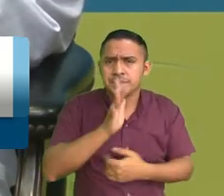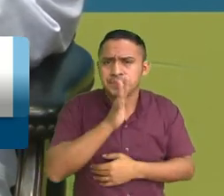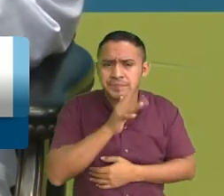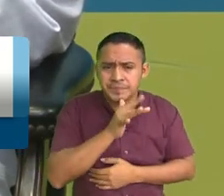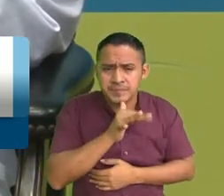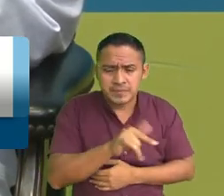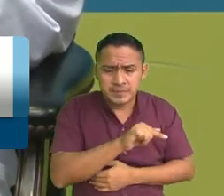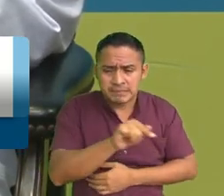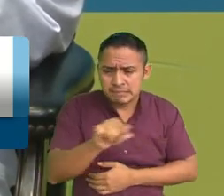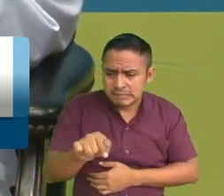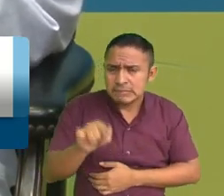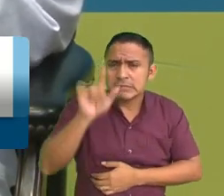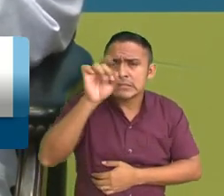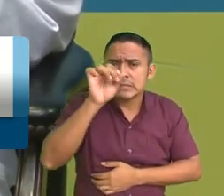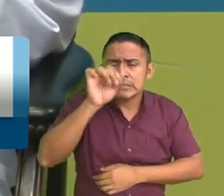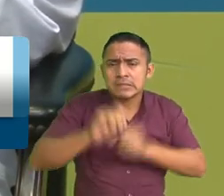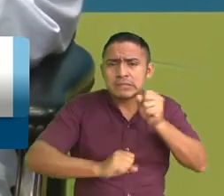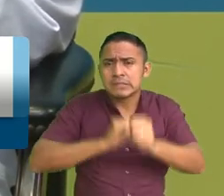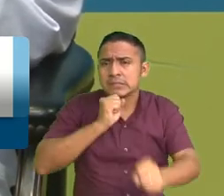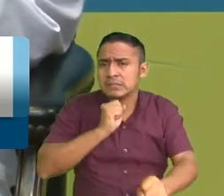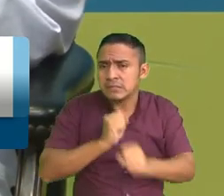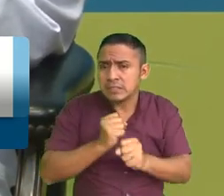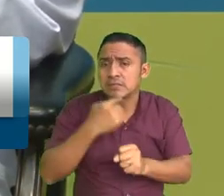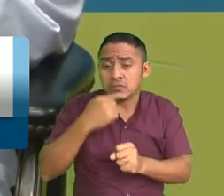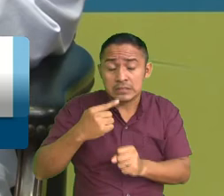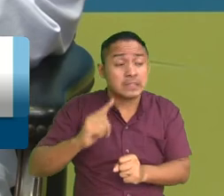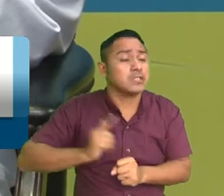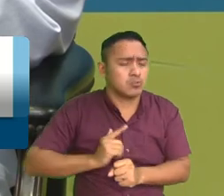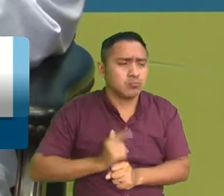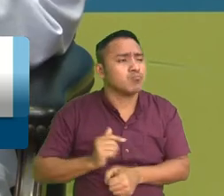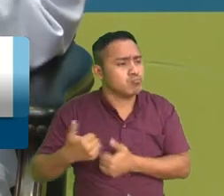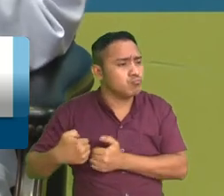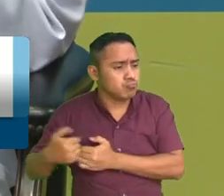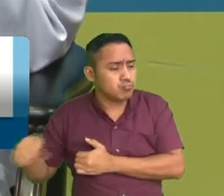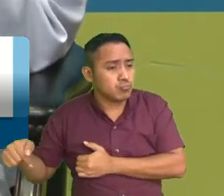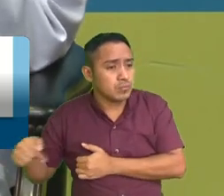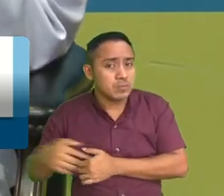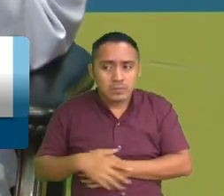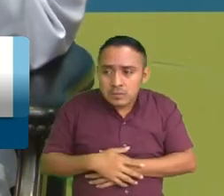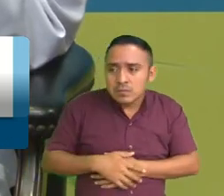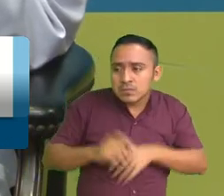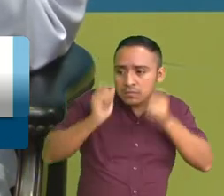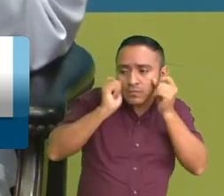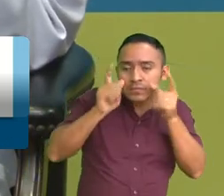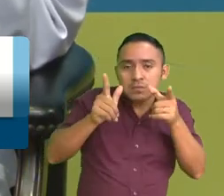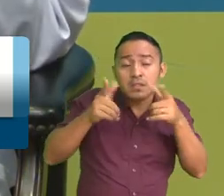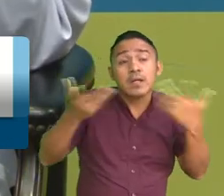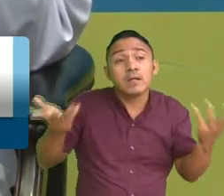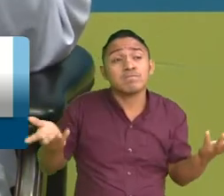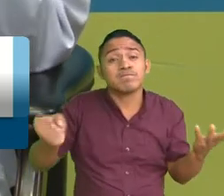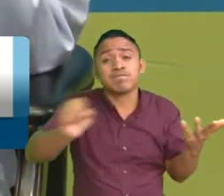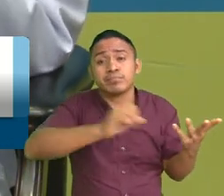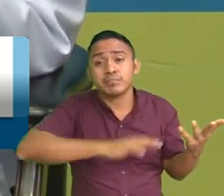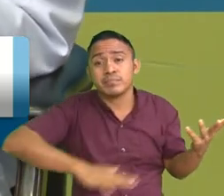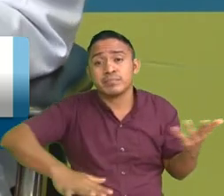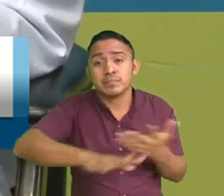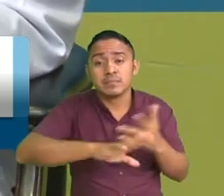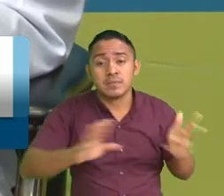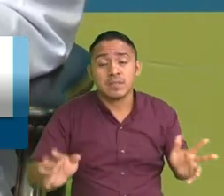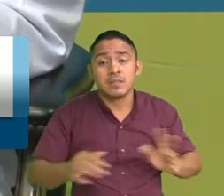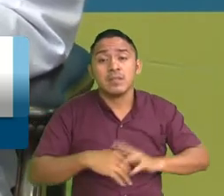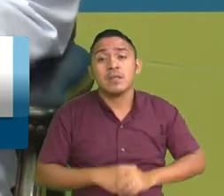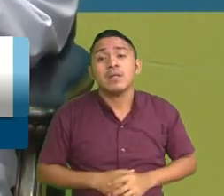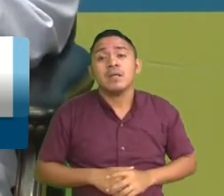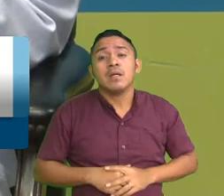chavalita o una niña de 10 años diciendo que tiene novio. El problema es que socialmente lo hemos empujado a